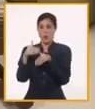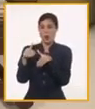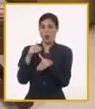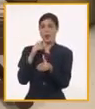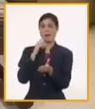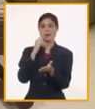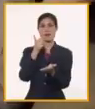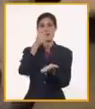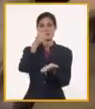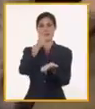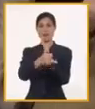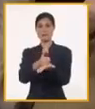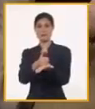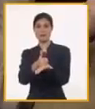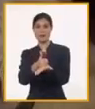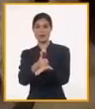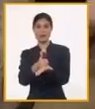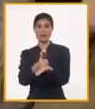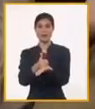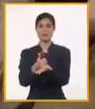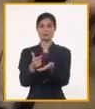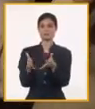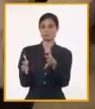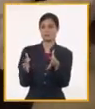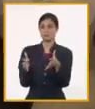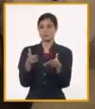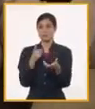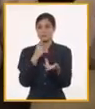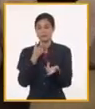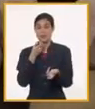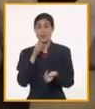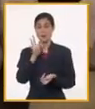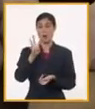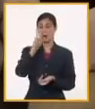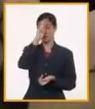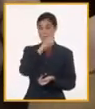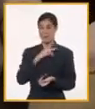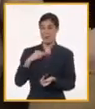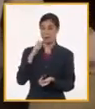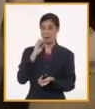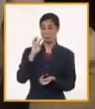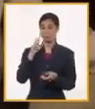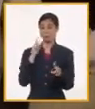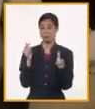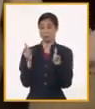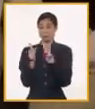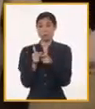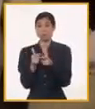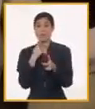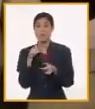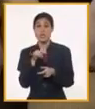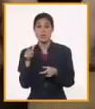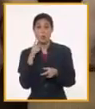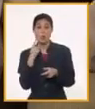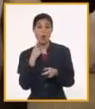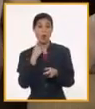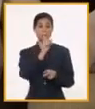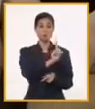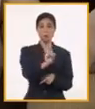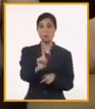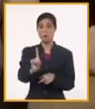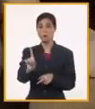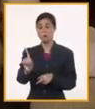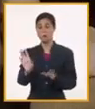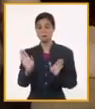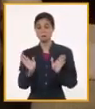la provincia, pero bueno, en todos los pueblos de campo lo que había 3 o 4 médicos. Y no había una distribución. Entonces yo fui tomando ese